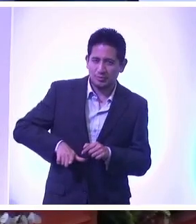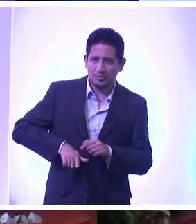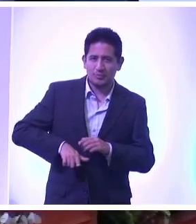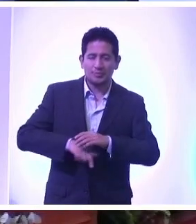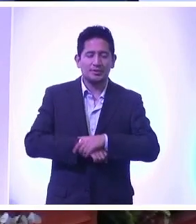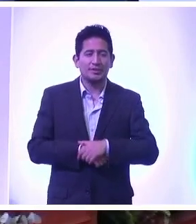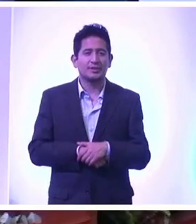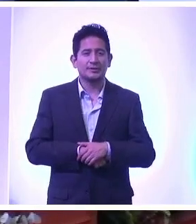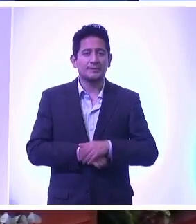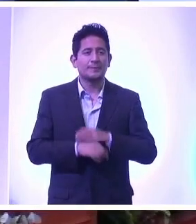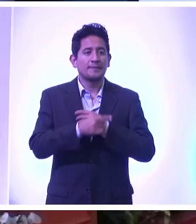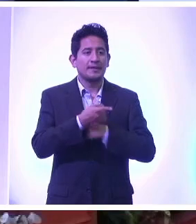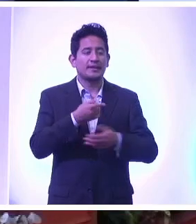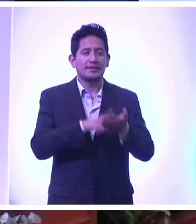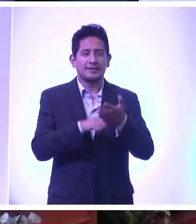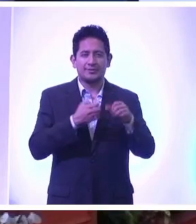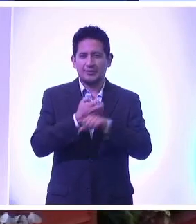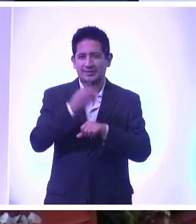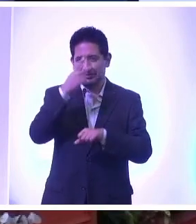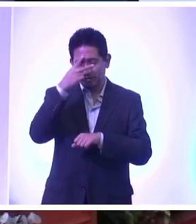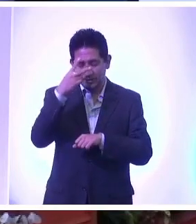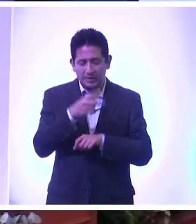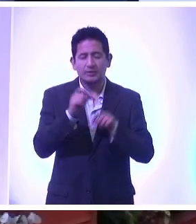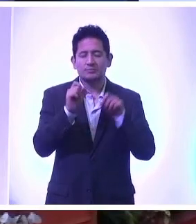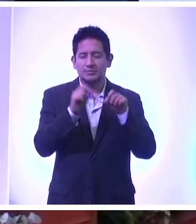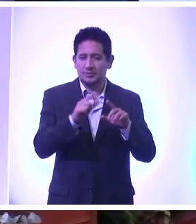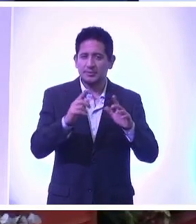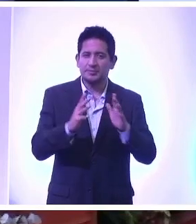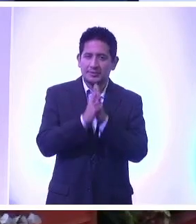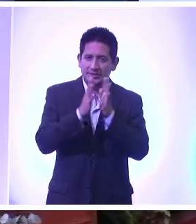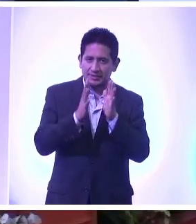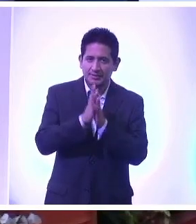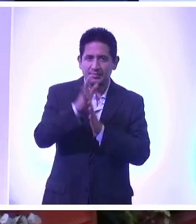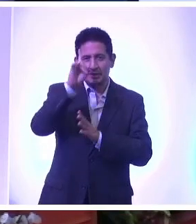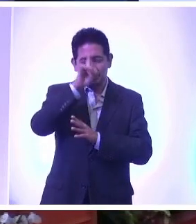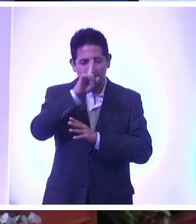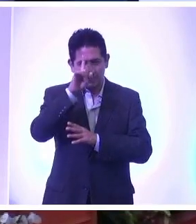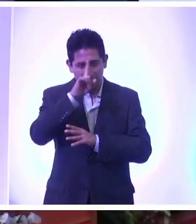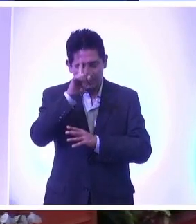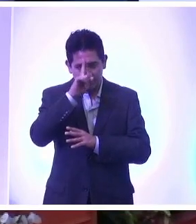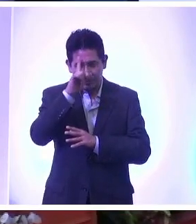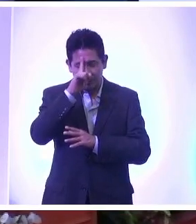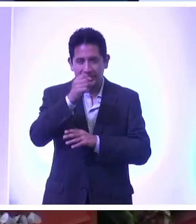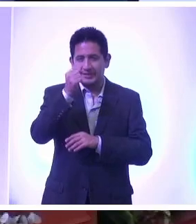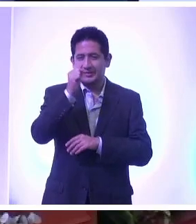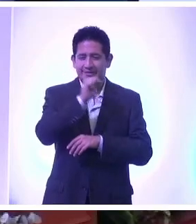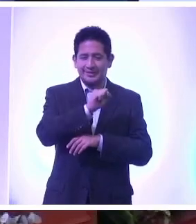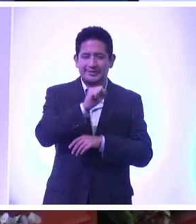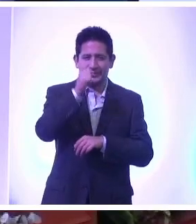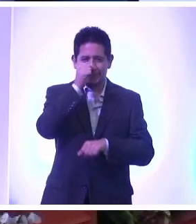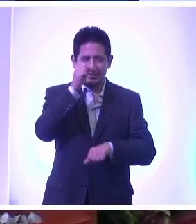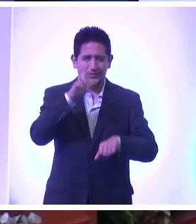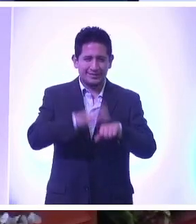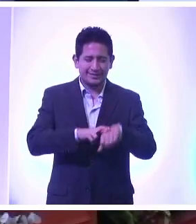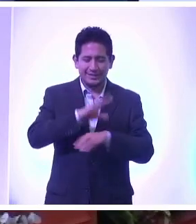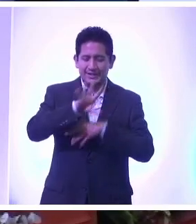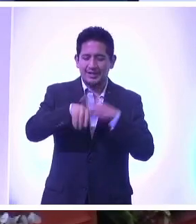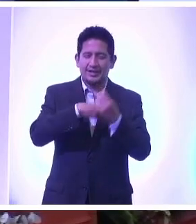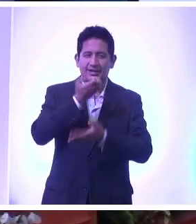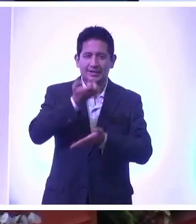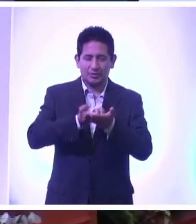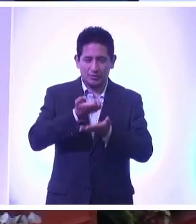gabinete del gobierno del Estado de México consejero de capital semilla de la secretaría de economía del gobierno del Estado de México